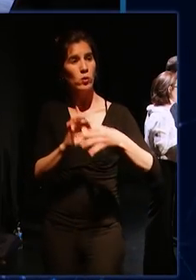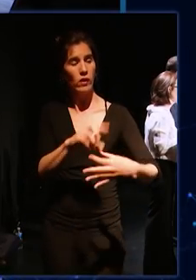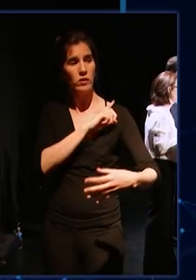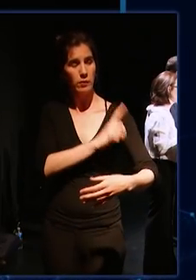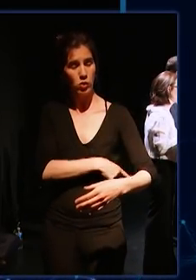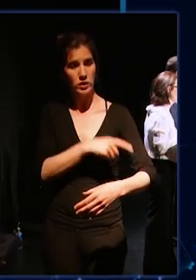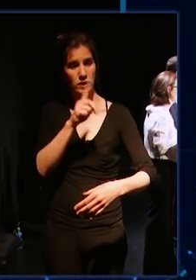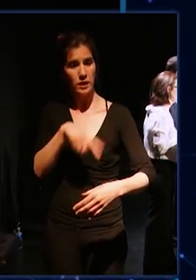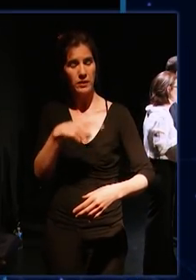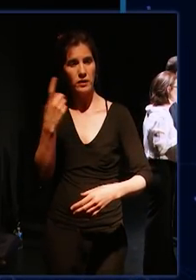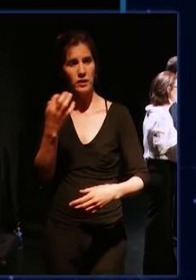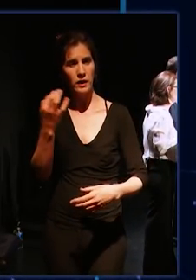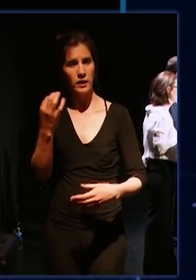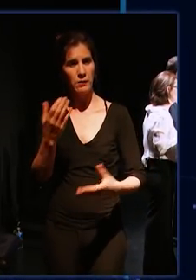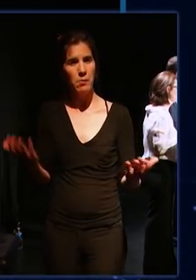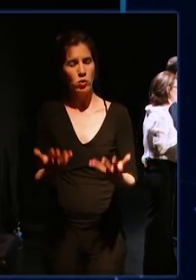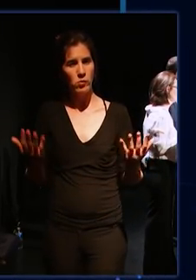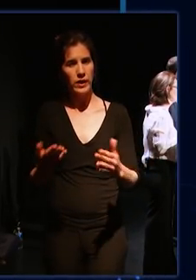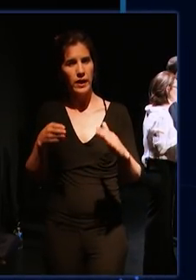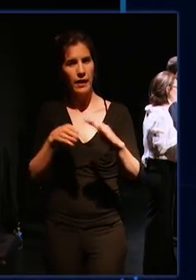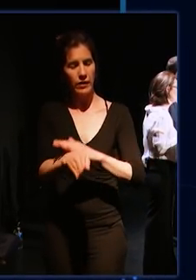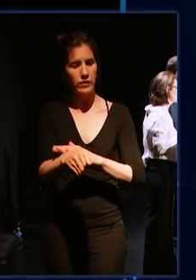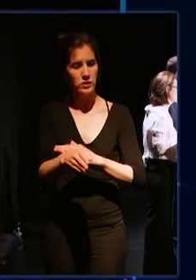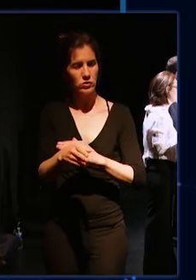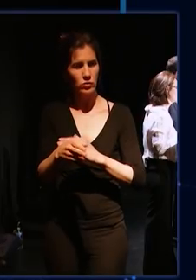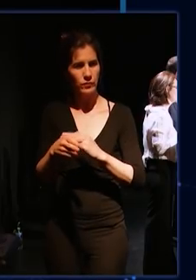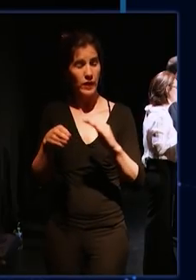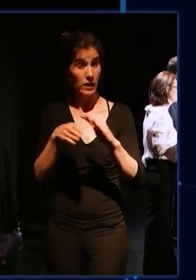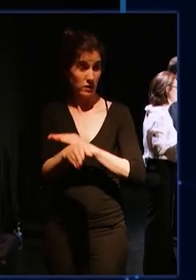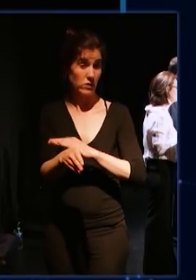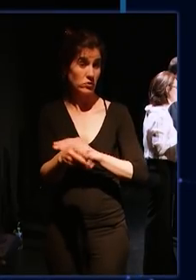ligado, el acceso al deporte de las personas